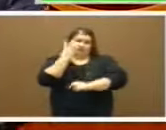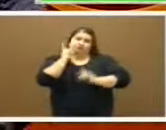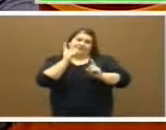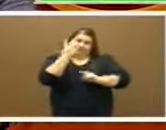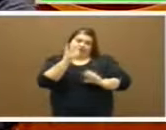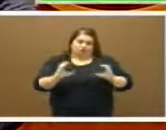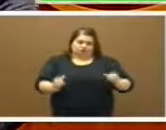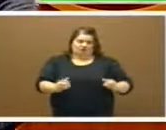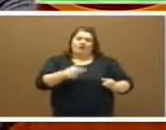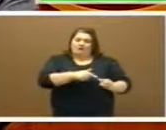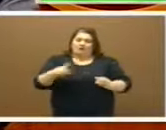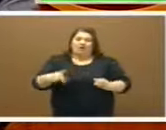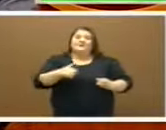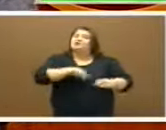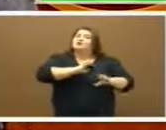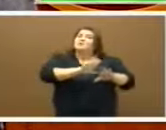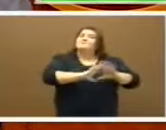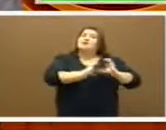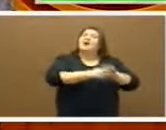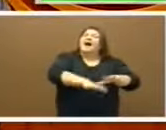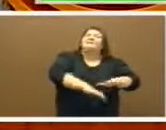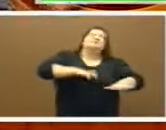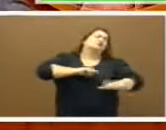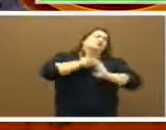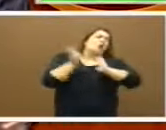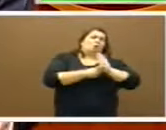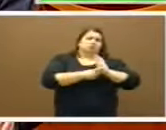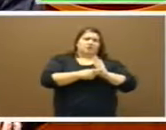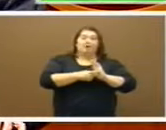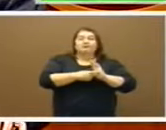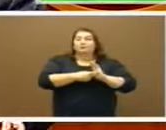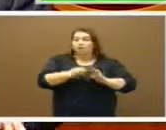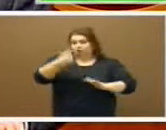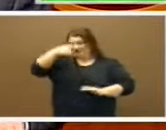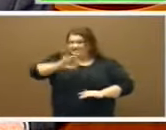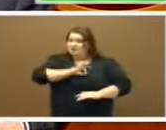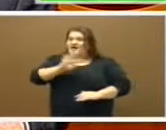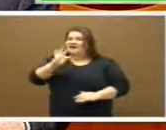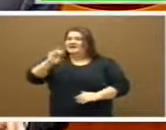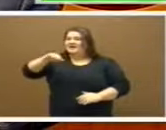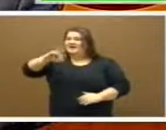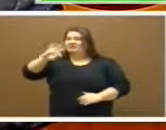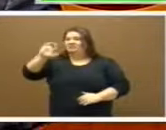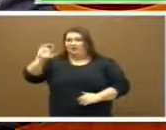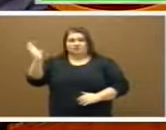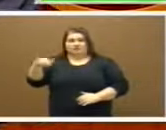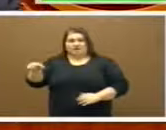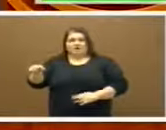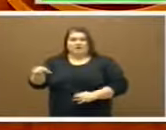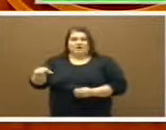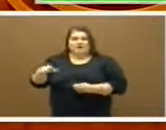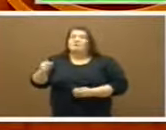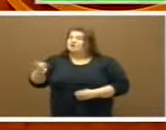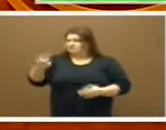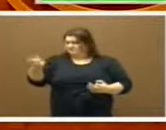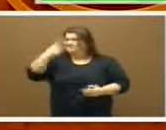a pesar de tener una mayoría absolutísima. Estoy seguro, la señora teniente no está aquí, estoy seguro si estuviera ella podría dar fe de